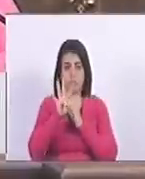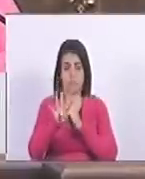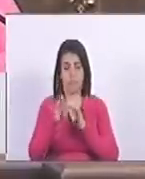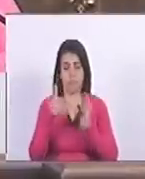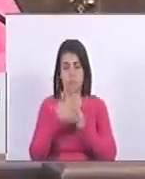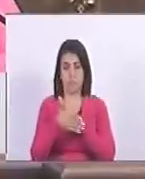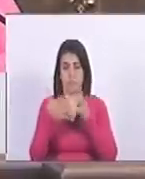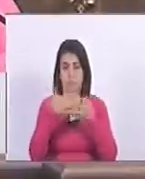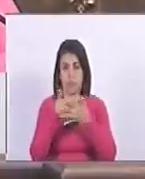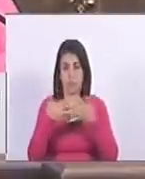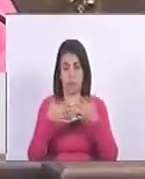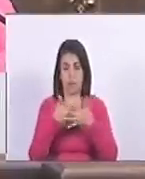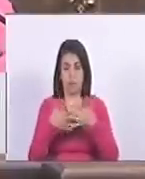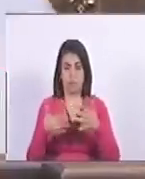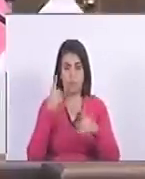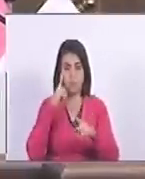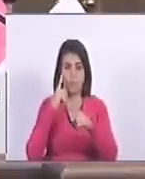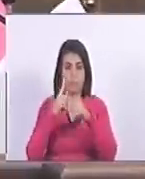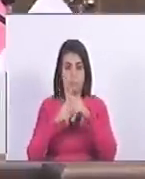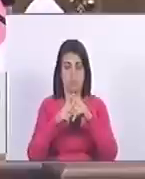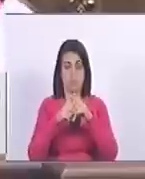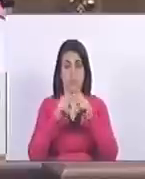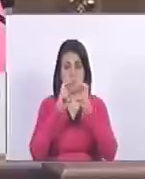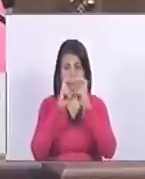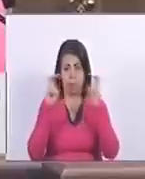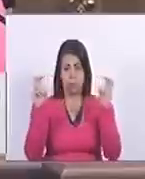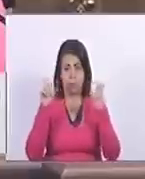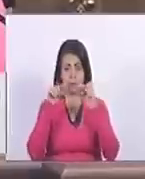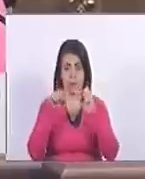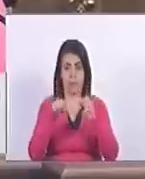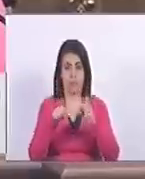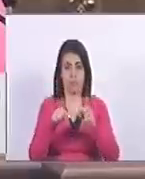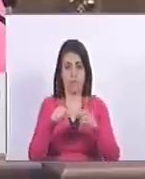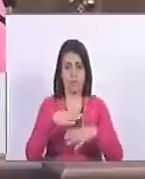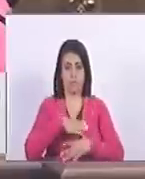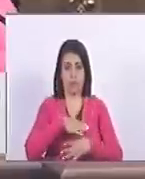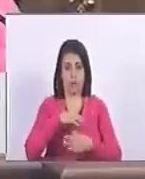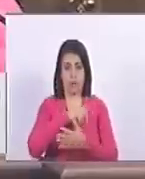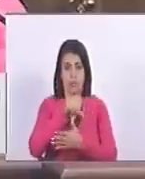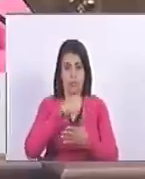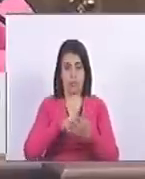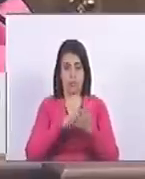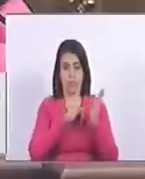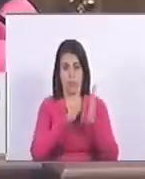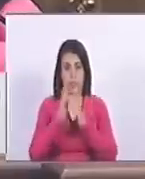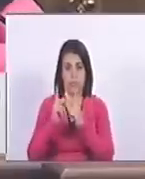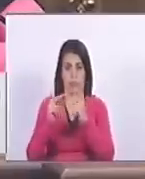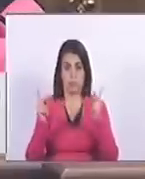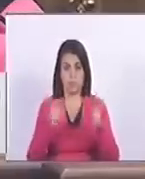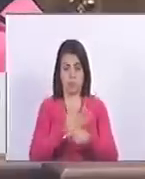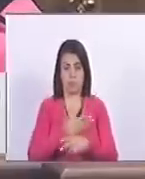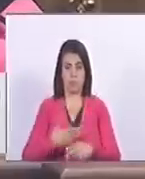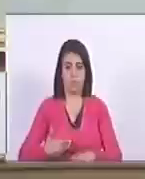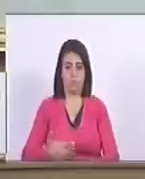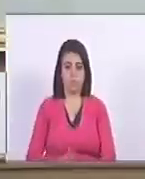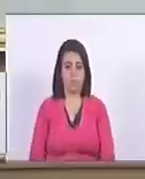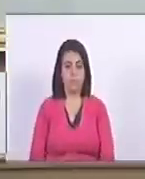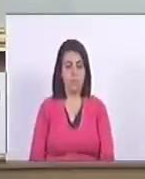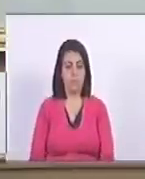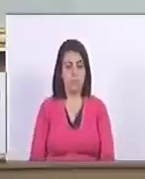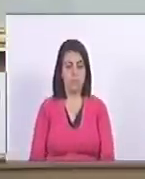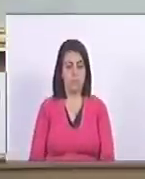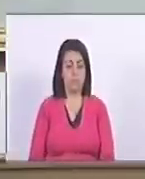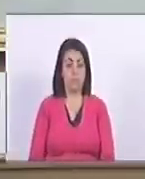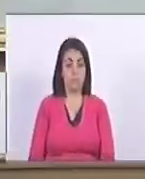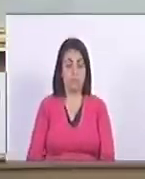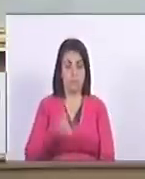el cual queda redactado en los siguientes términos: epígrafe, interés general y orden público. Es todo, presidente. En consideración